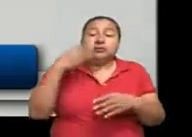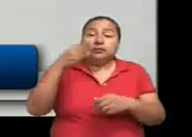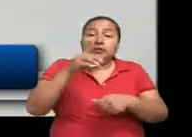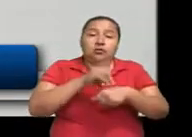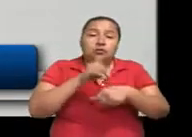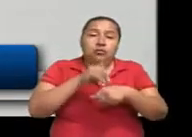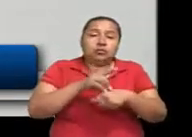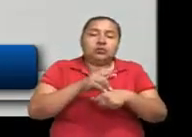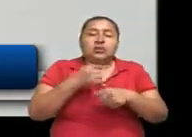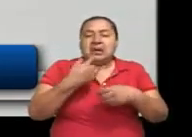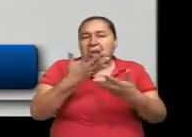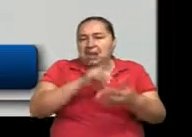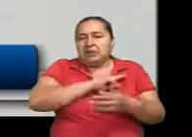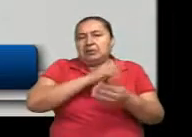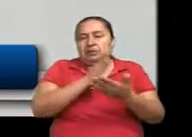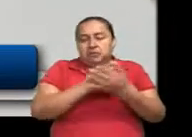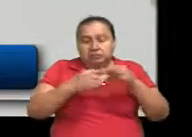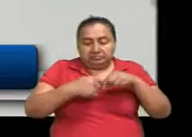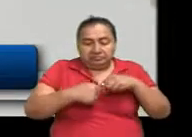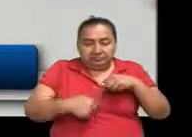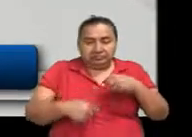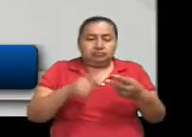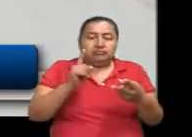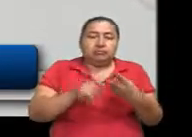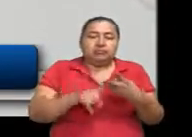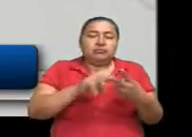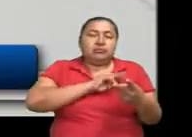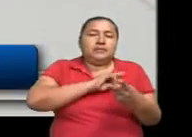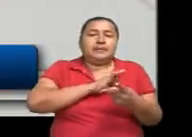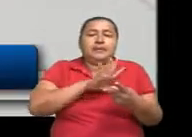tratamientos quirúrgicos, hay tratamientos